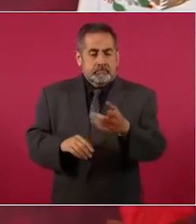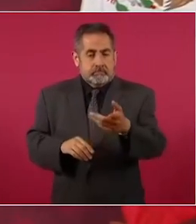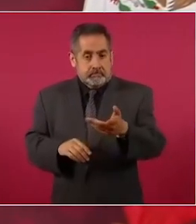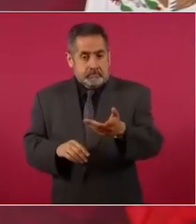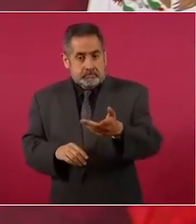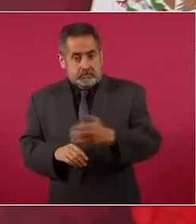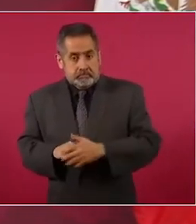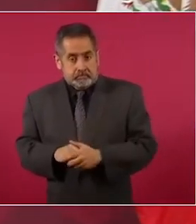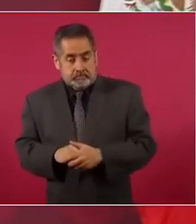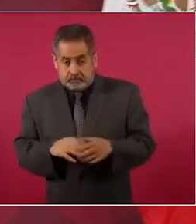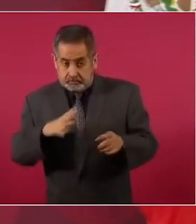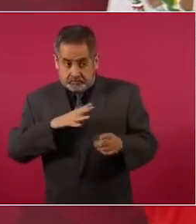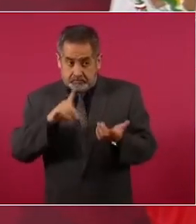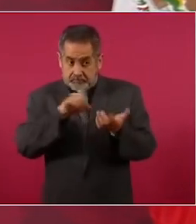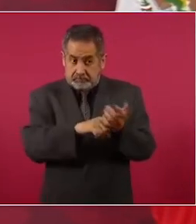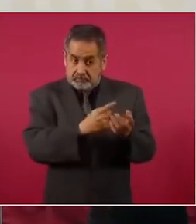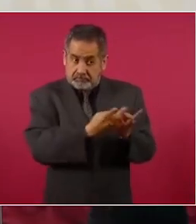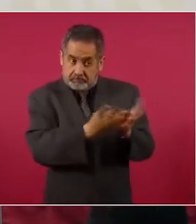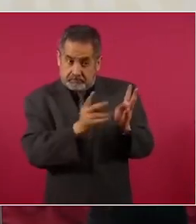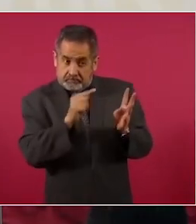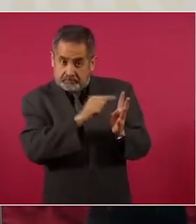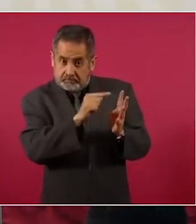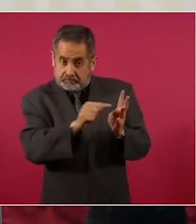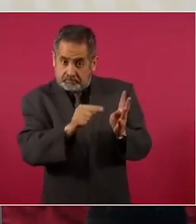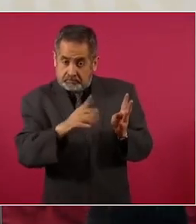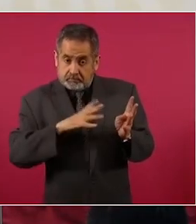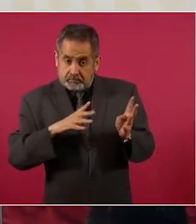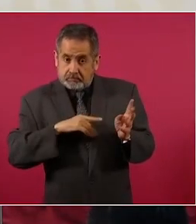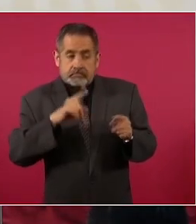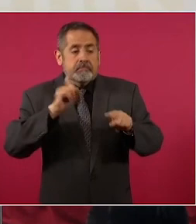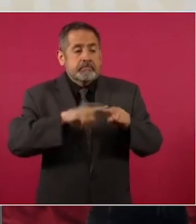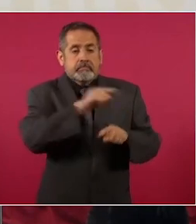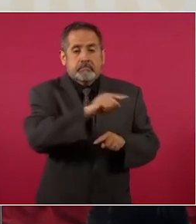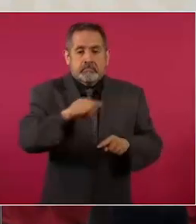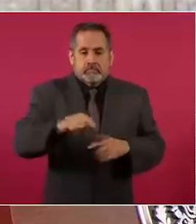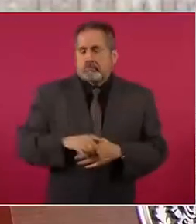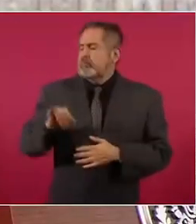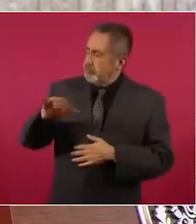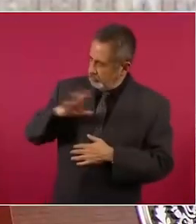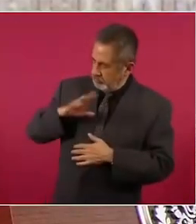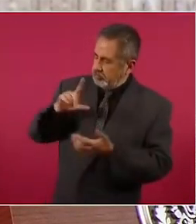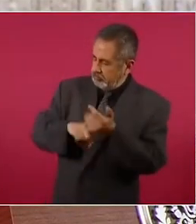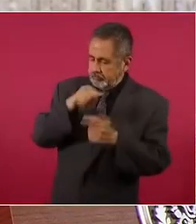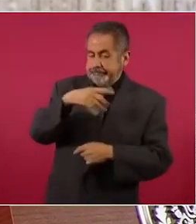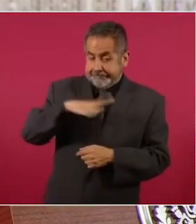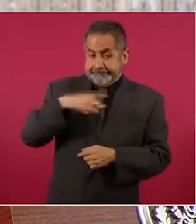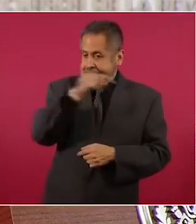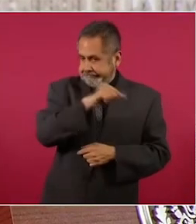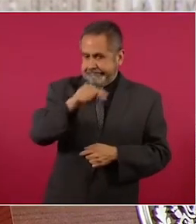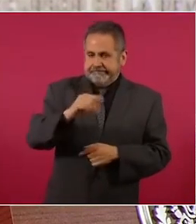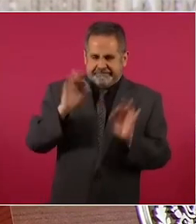presidente? ¿Existe ese perfil después de la salida de Saldívar? ¿Sí hay? ¿Cómo no? Sí, sí.